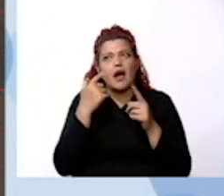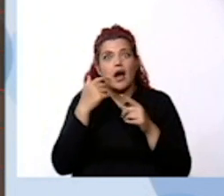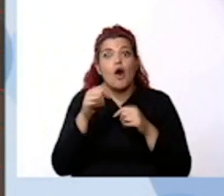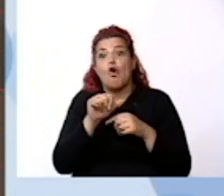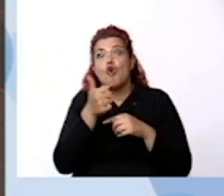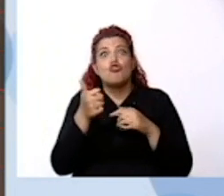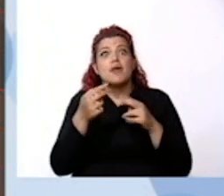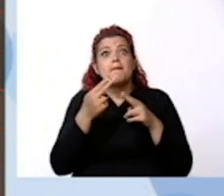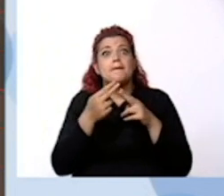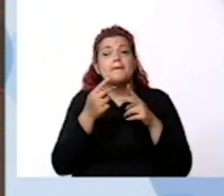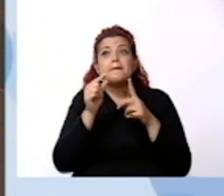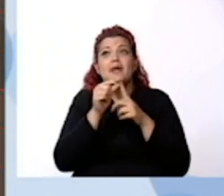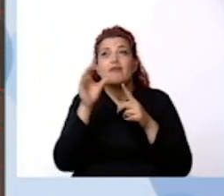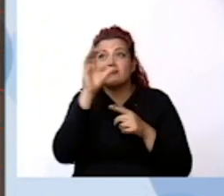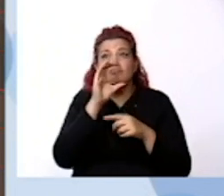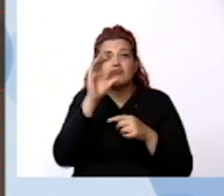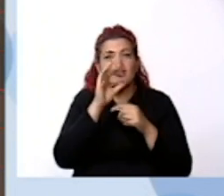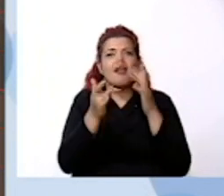Tecnología.